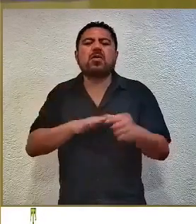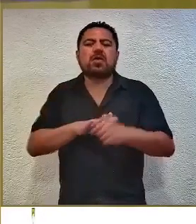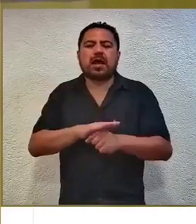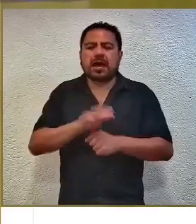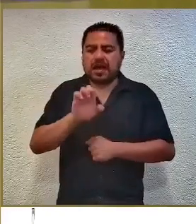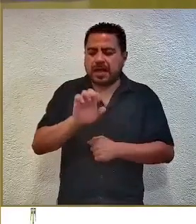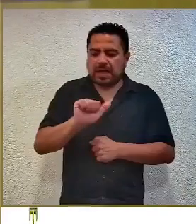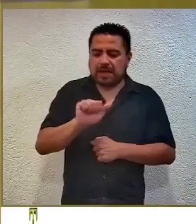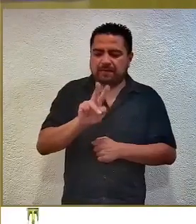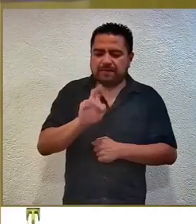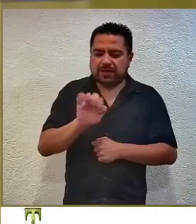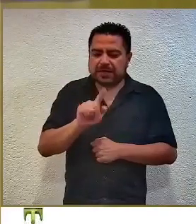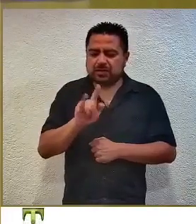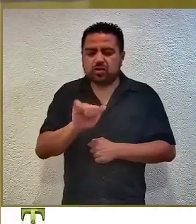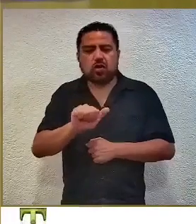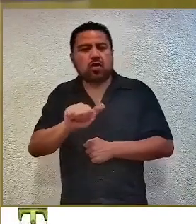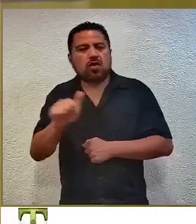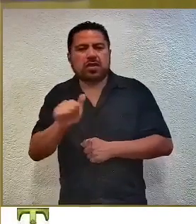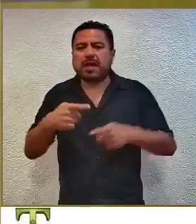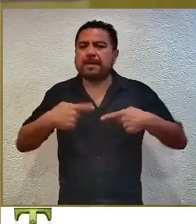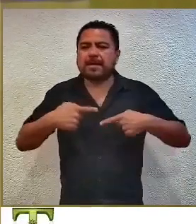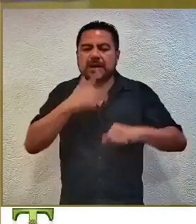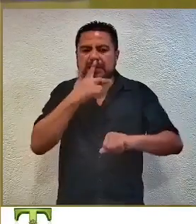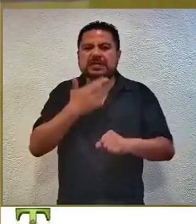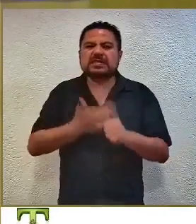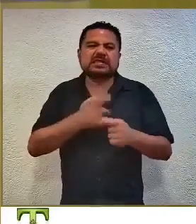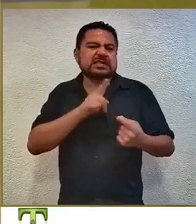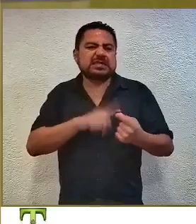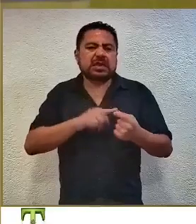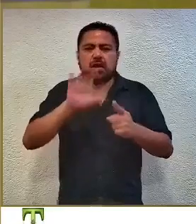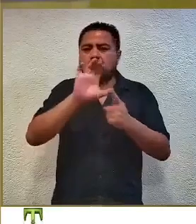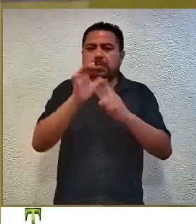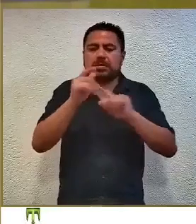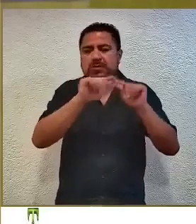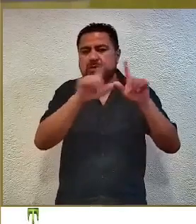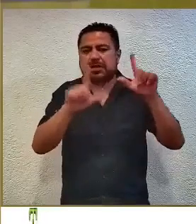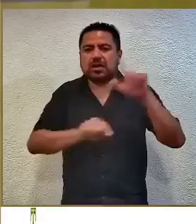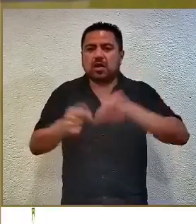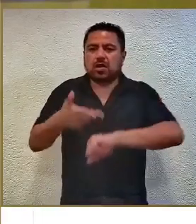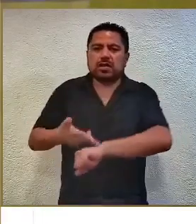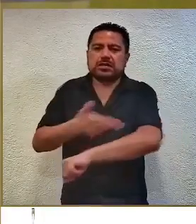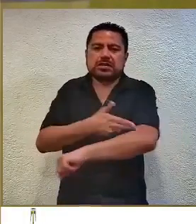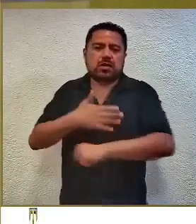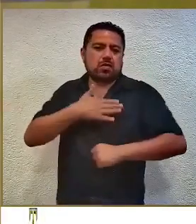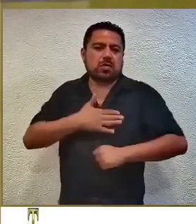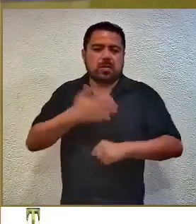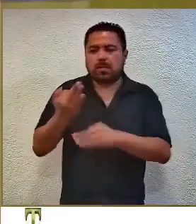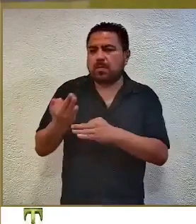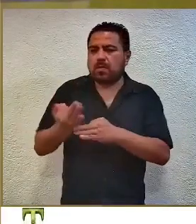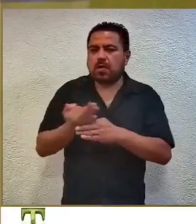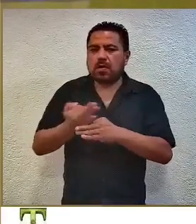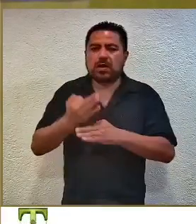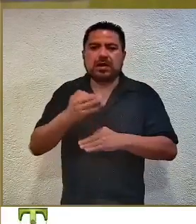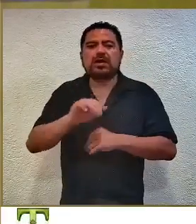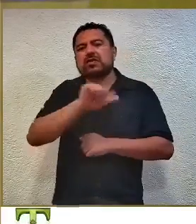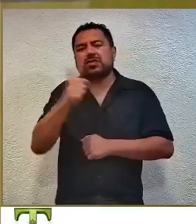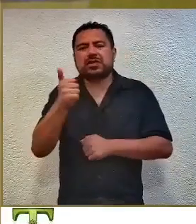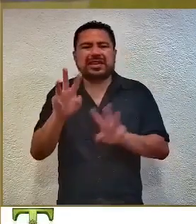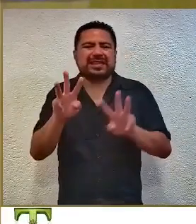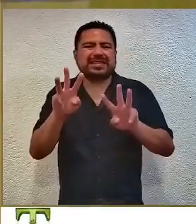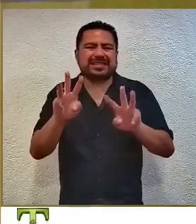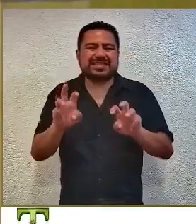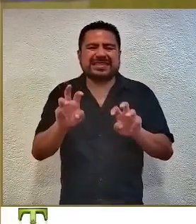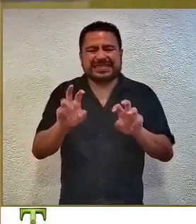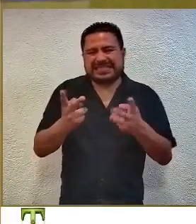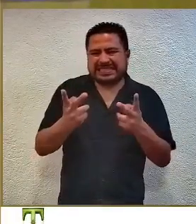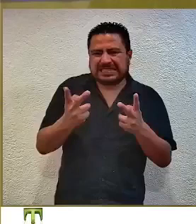Arlencius Arabia Peña y otra persona, la autoridad responsable de la Comisión Nacional de Honestidad y Justicia de Morena. En el siguiente asunto, la parte actora